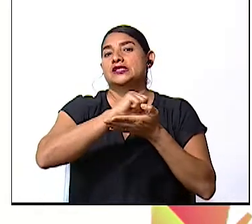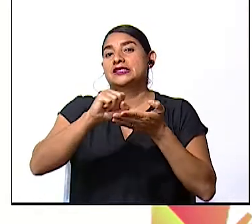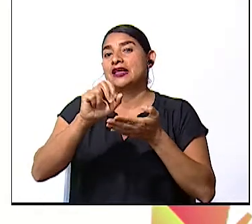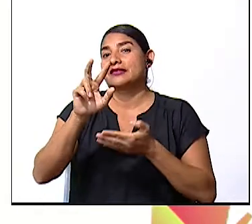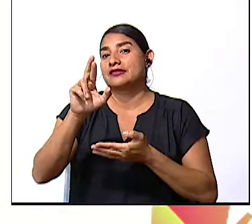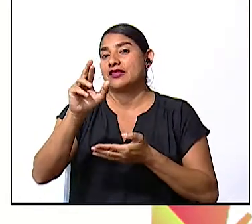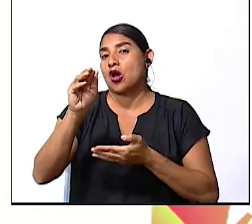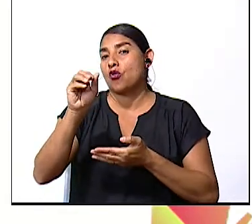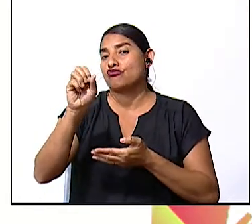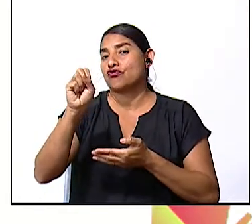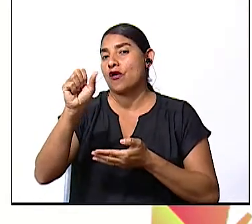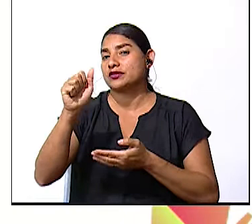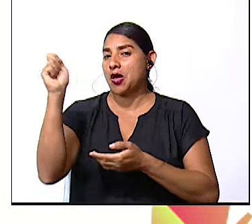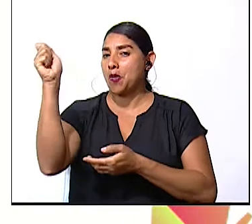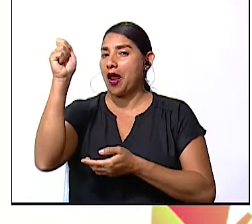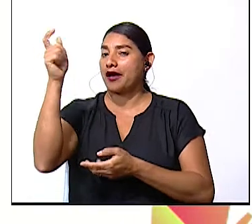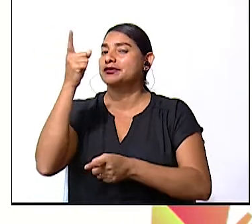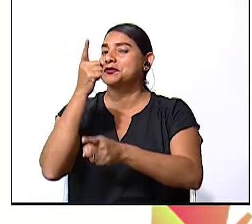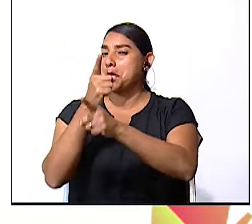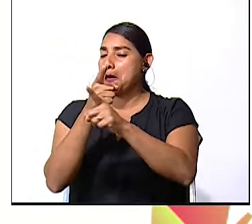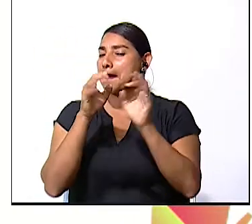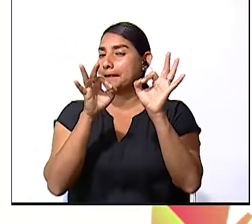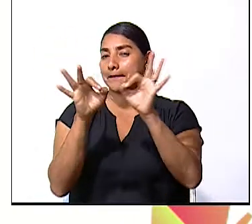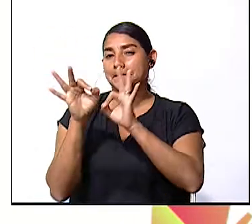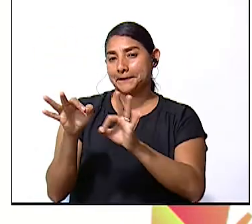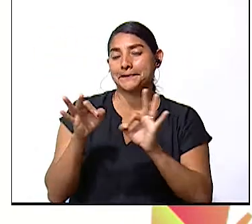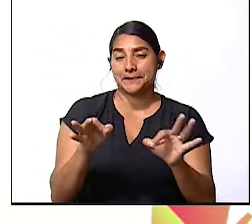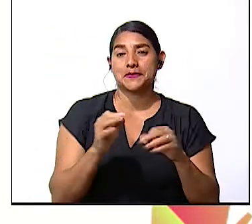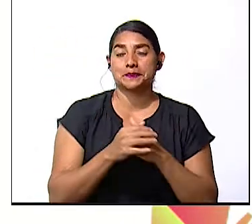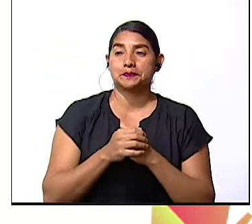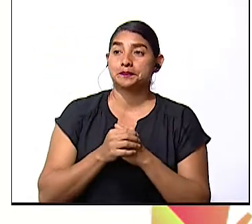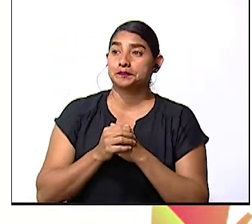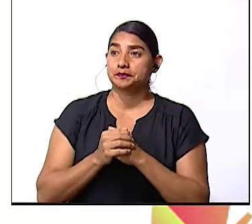Rosa. Correcto, muy bien.